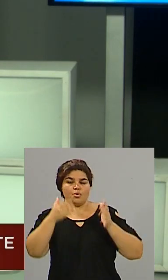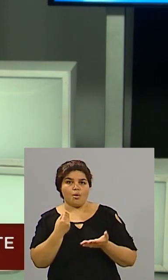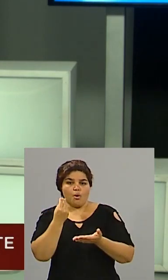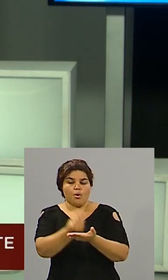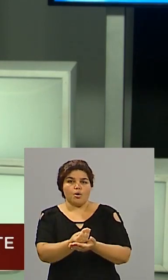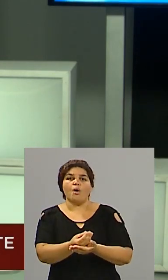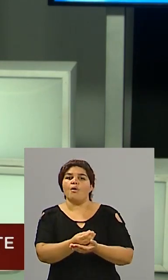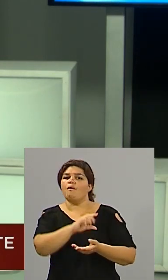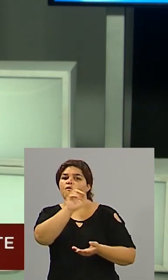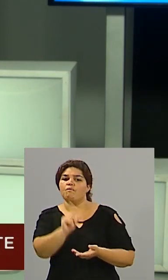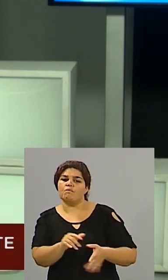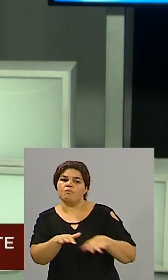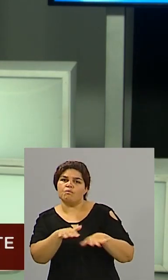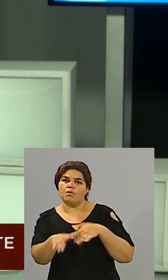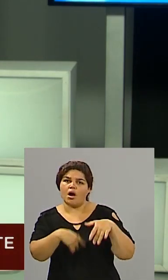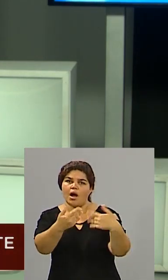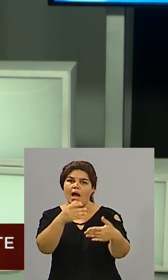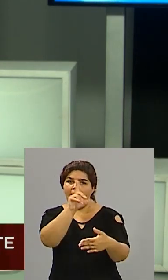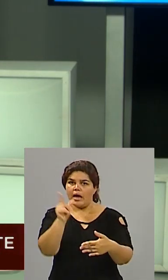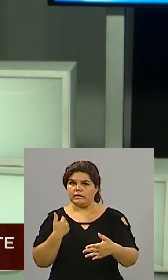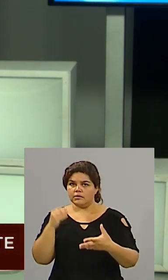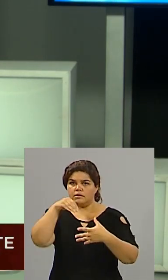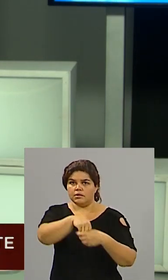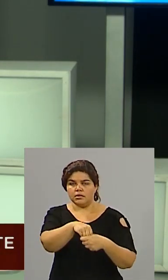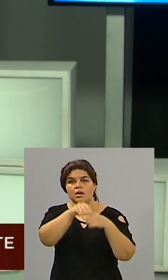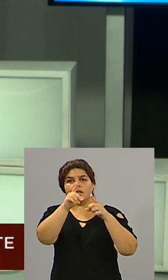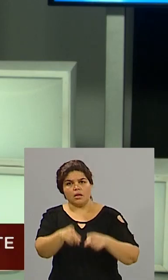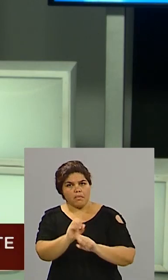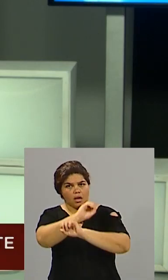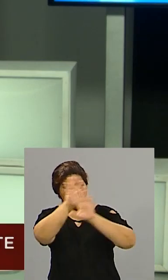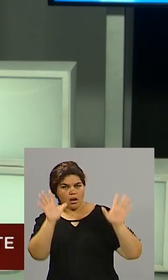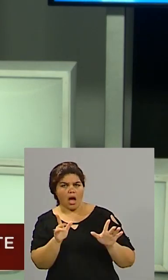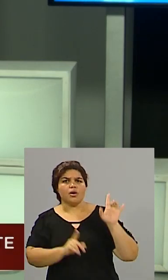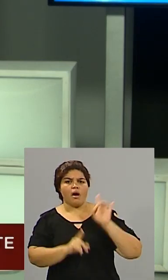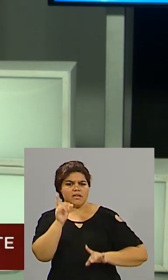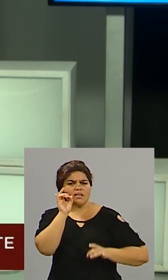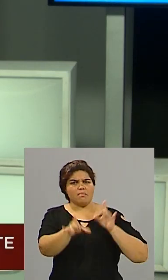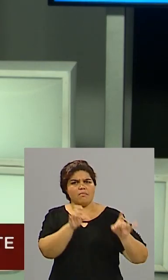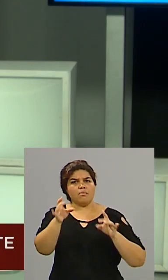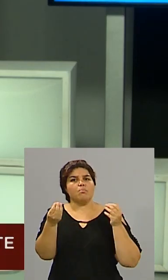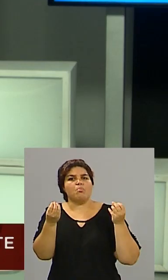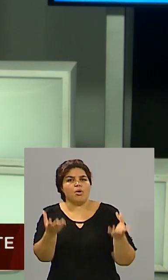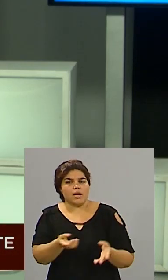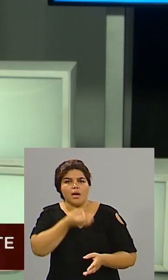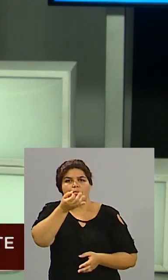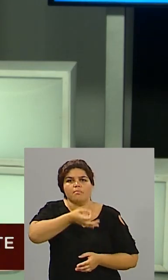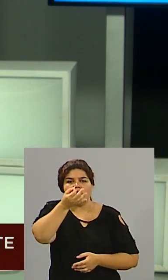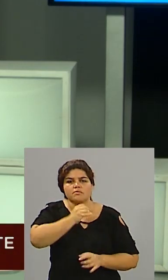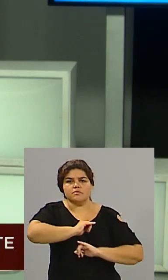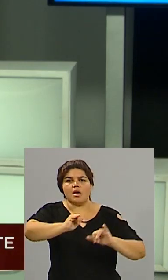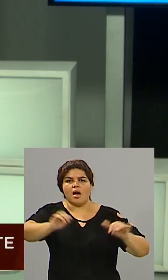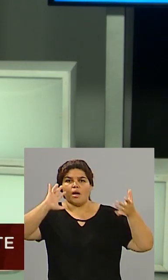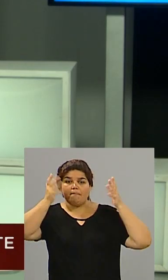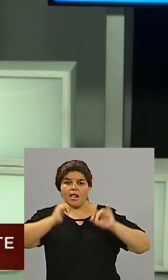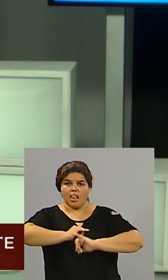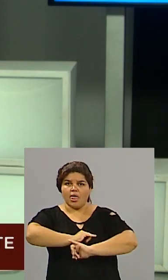está actualmente. Y bueno, aclarando un poco, ¿no? Esto que también se ha cuestionado hoy mucho, el mensaje de Milei con algunas, como lo decía Hugo,